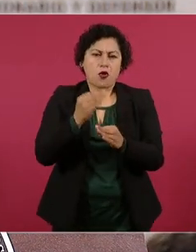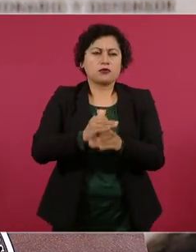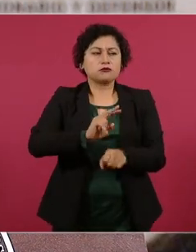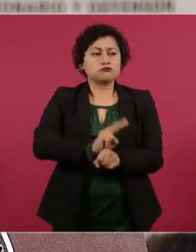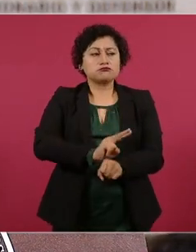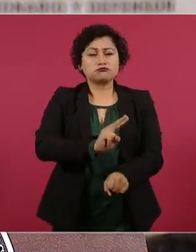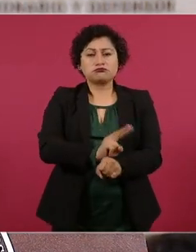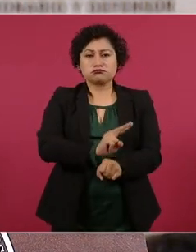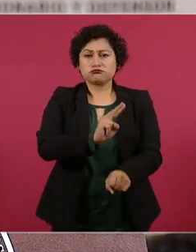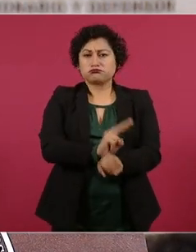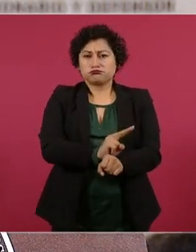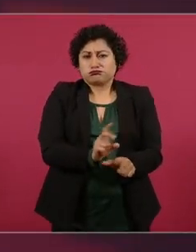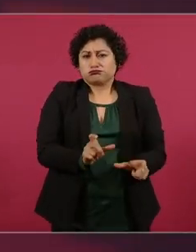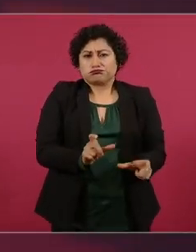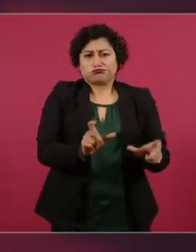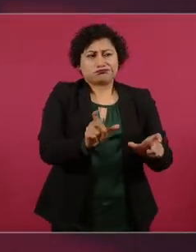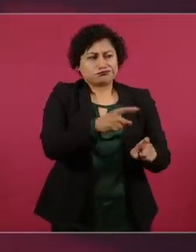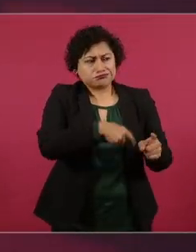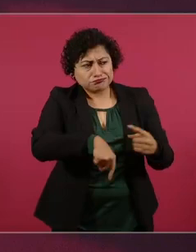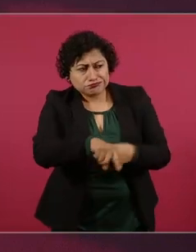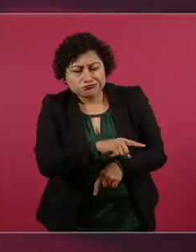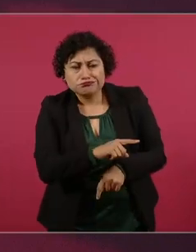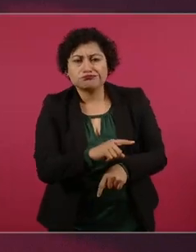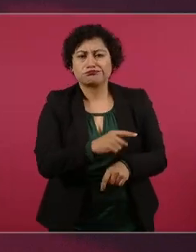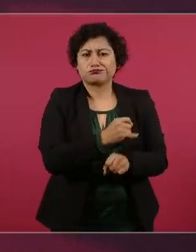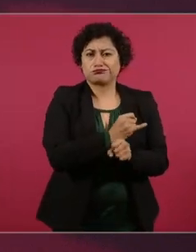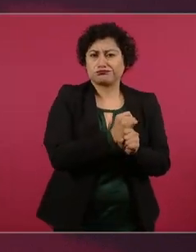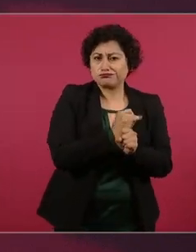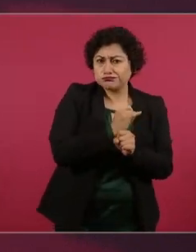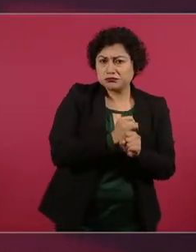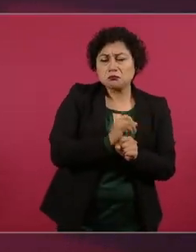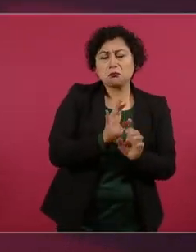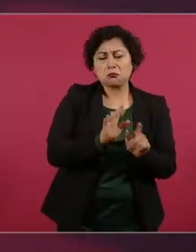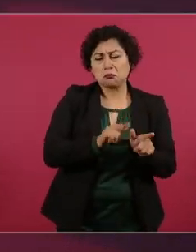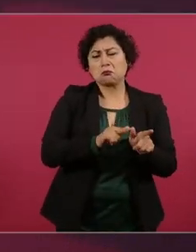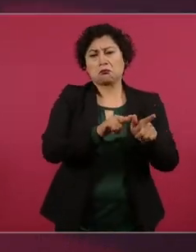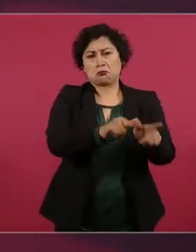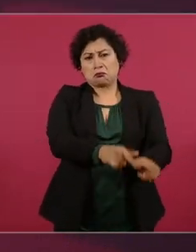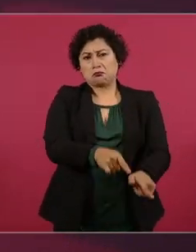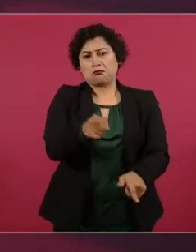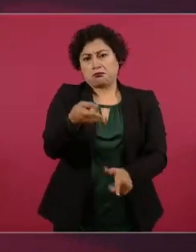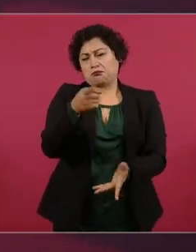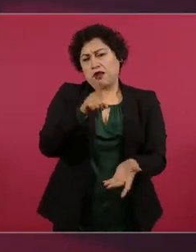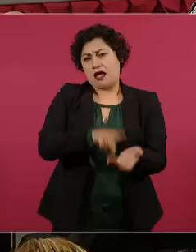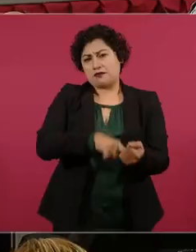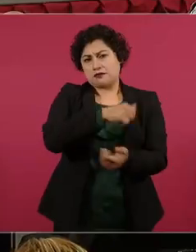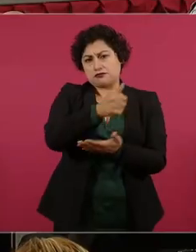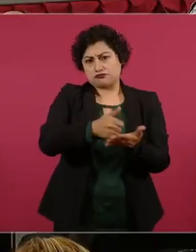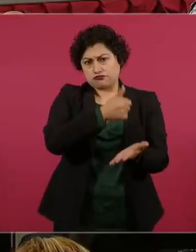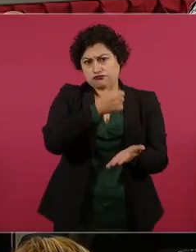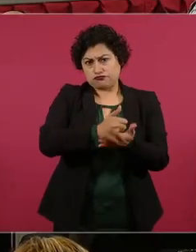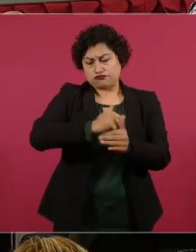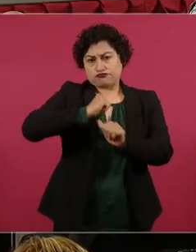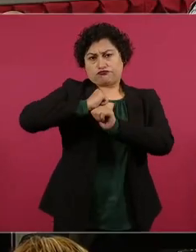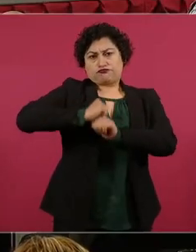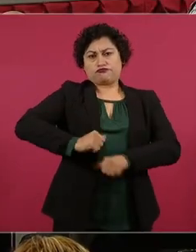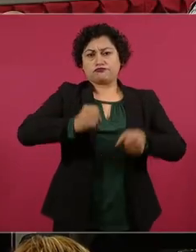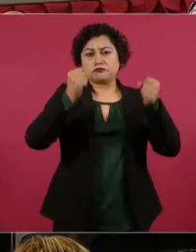personal del aeropuerto que labora en el Aeropuerto Internacional de la Ciudad de México. Así que es